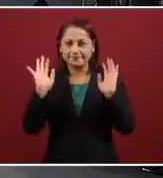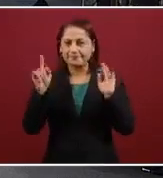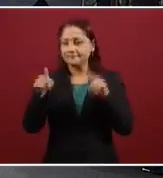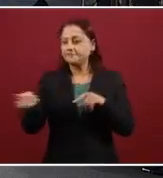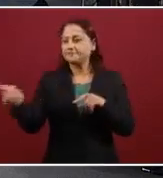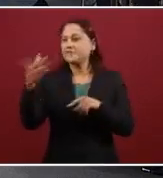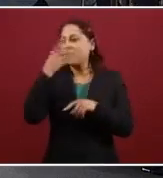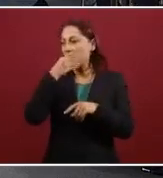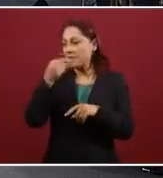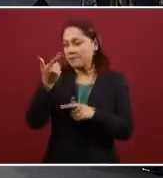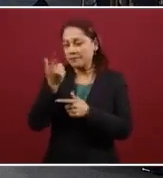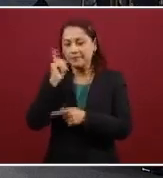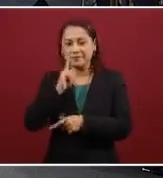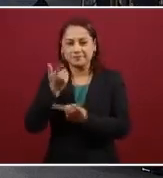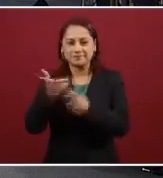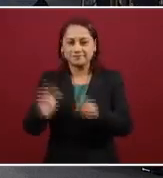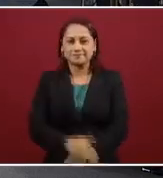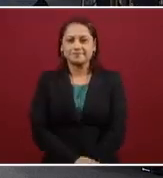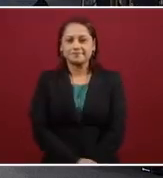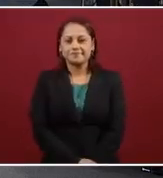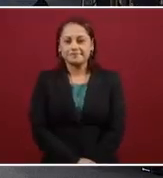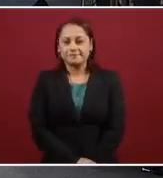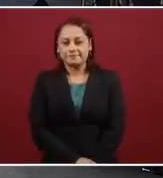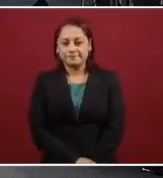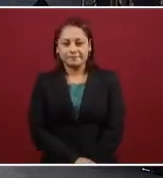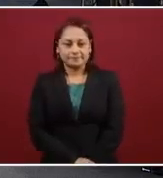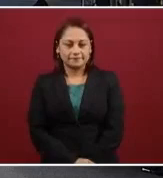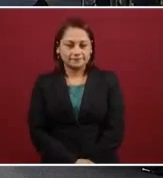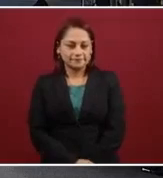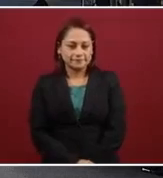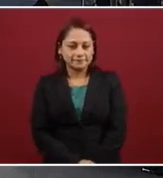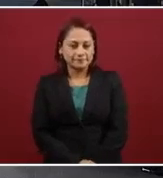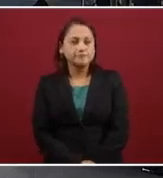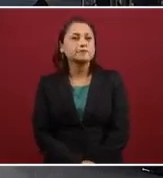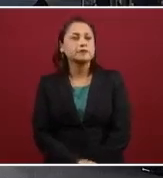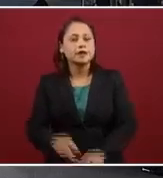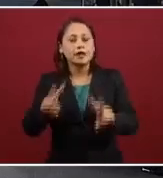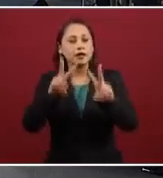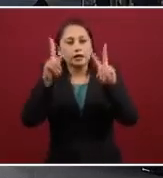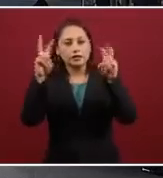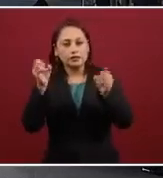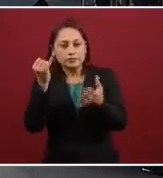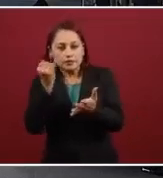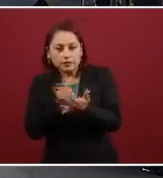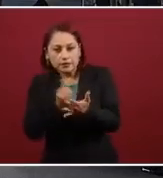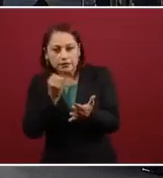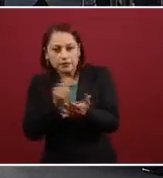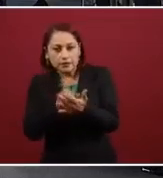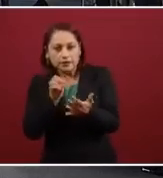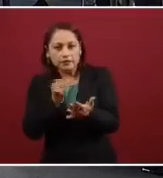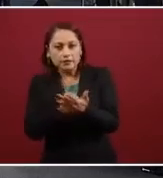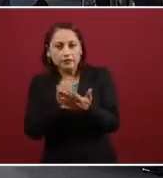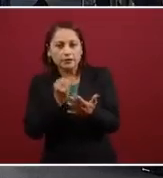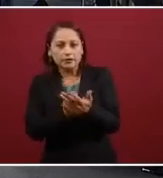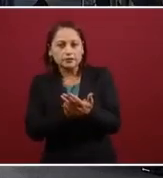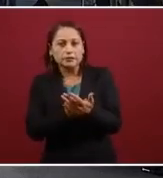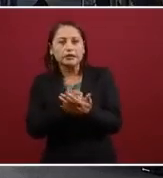mujeres. Sí, dígame. ¿La imposición de aranceles va a tener algún impacto en los